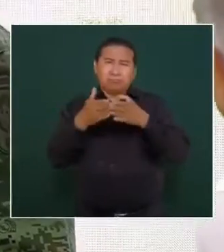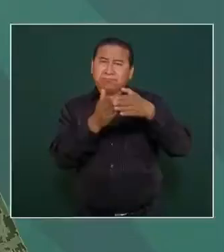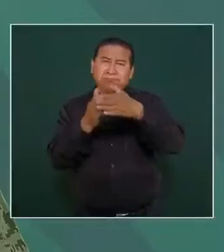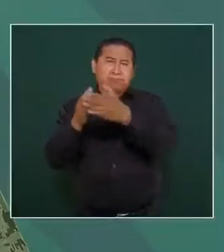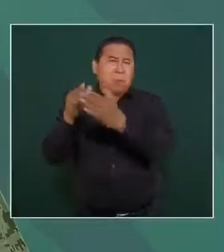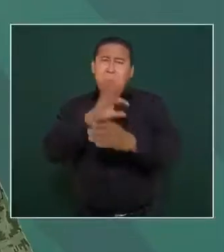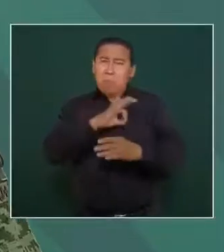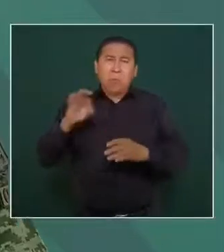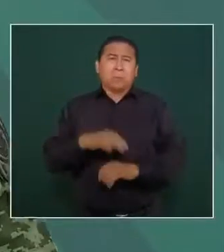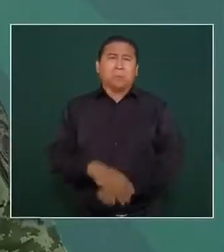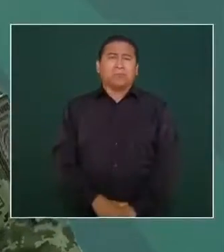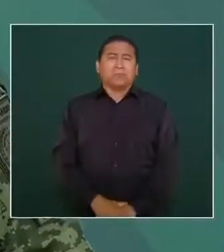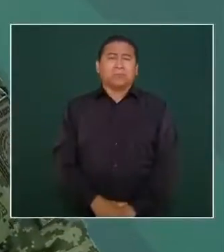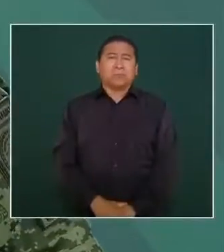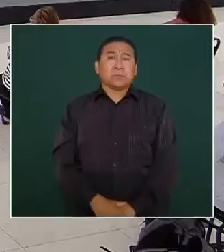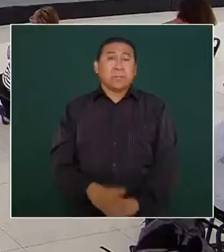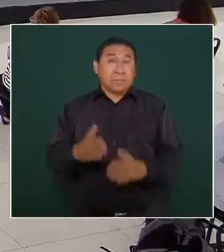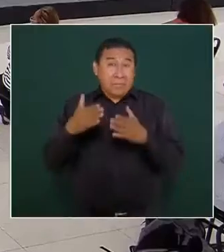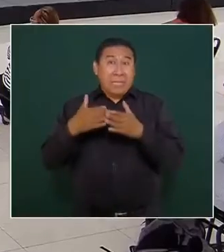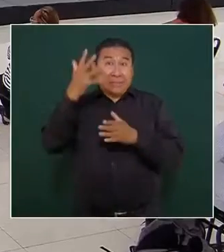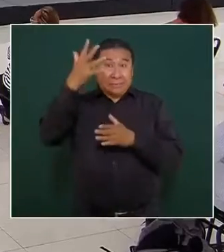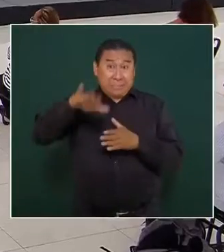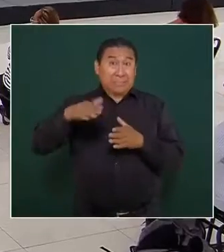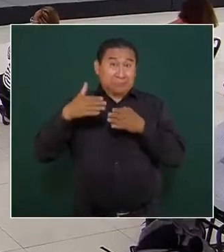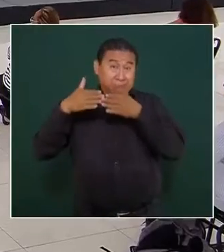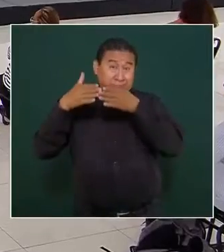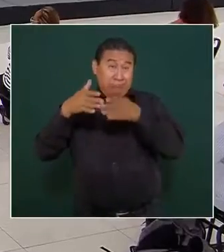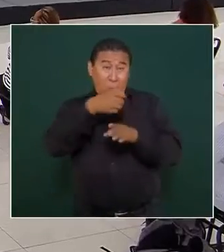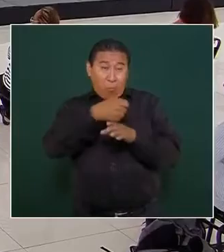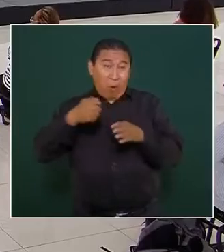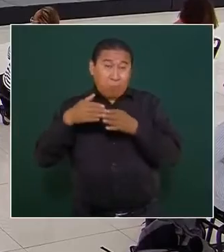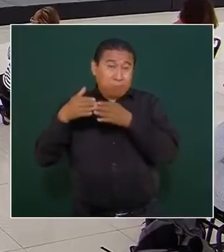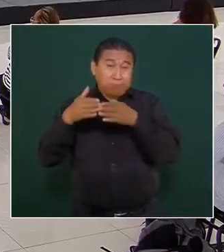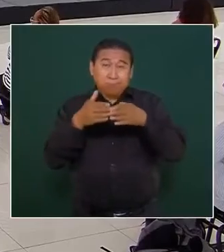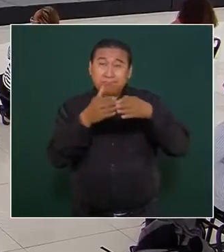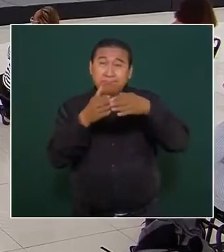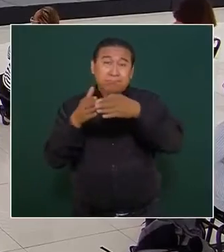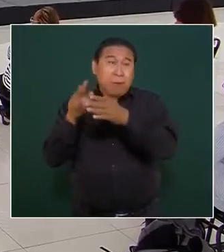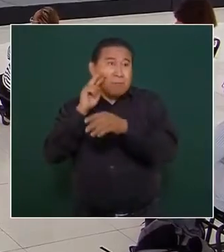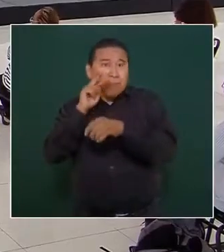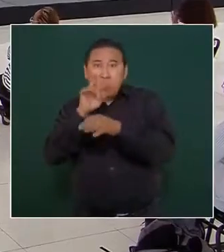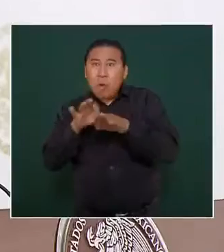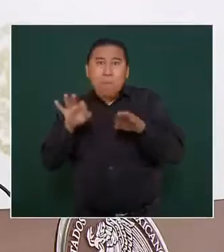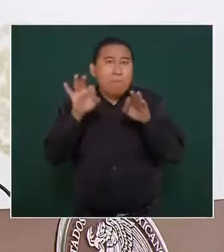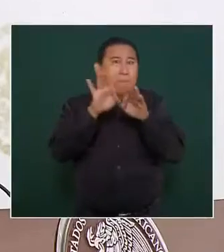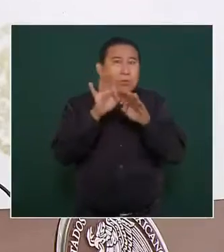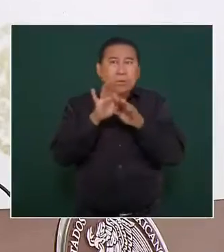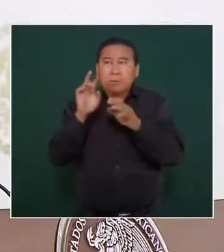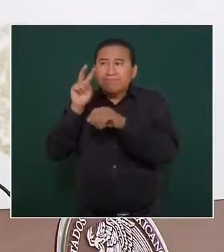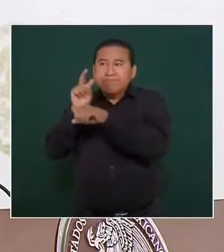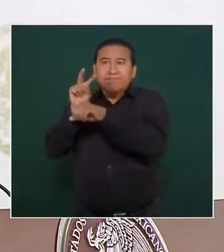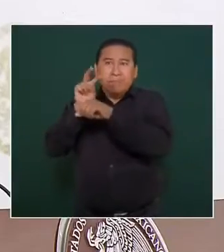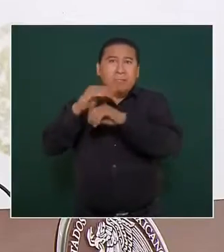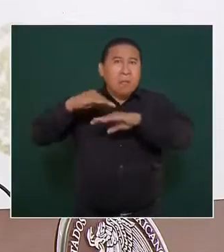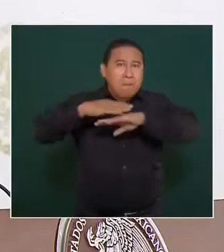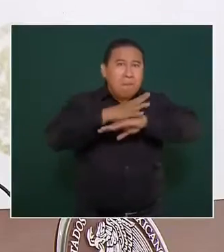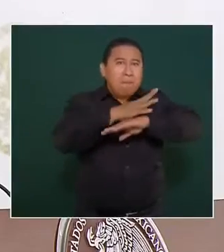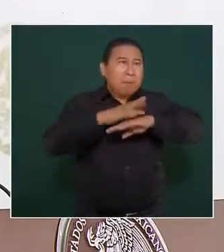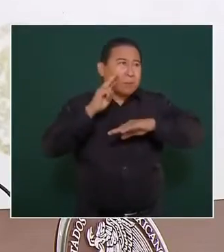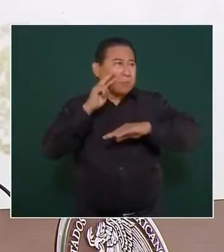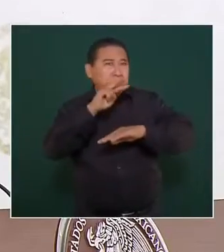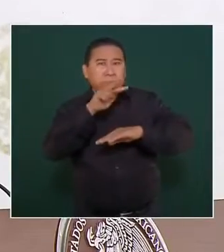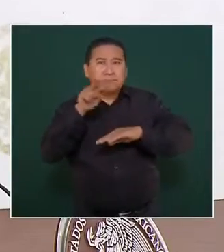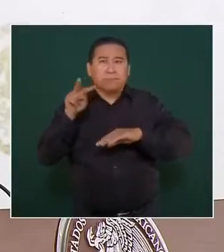lanchas Zodiac, 10 lanchas que tiene, son importantes para hacer el cubrimiento en la playa